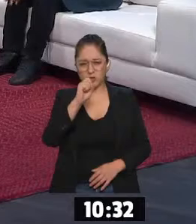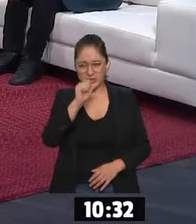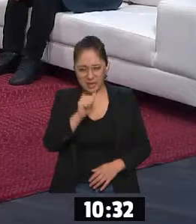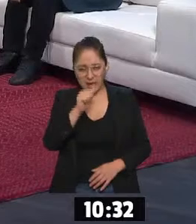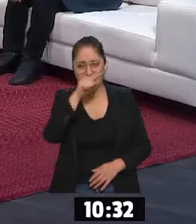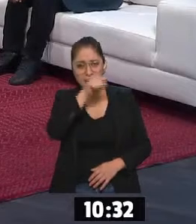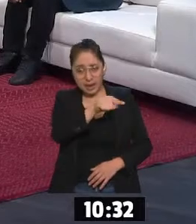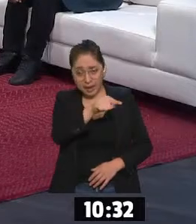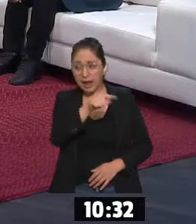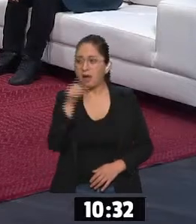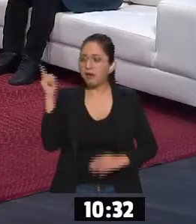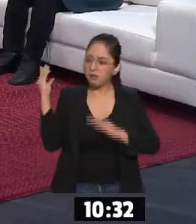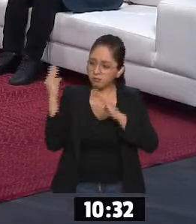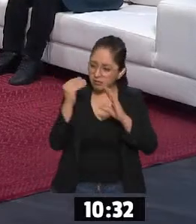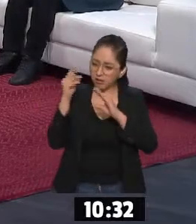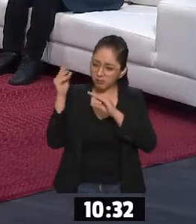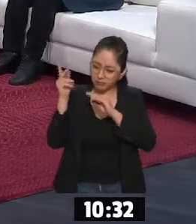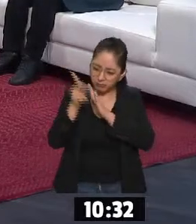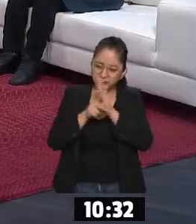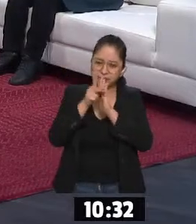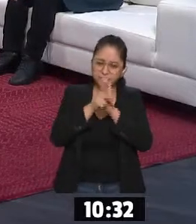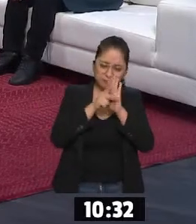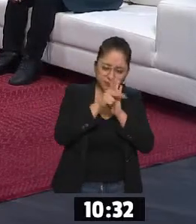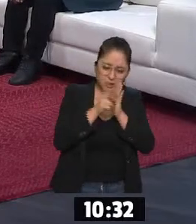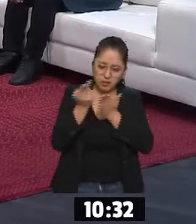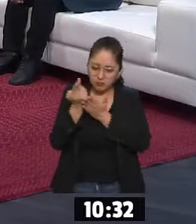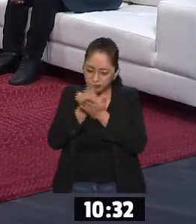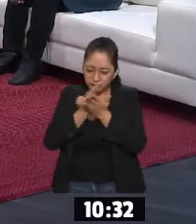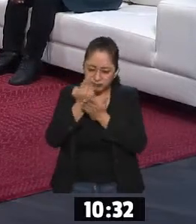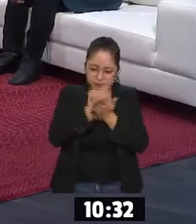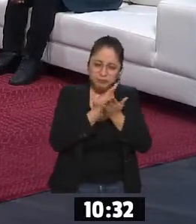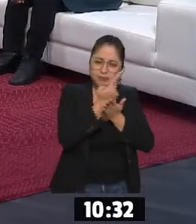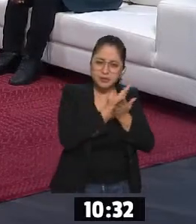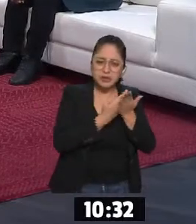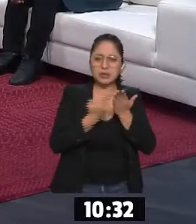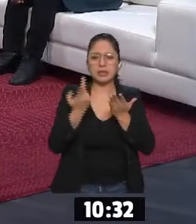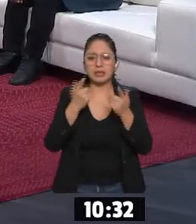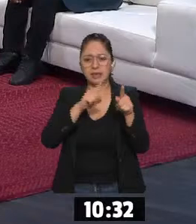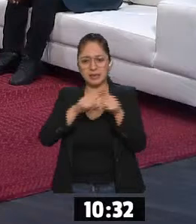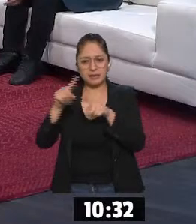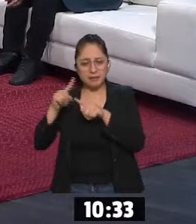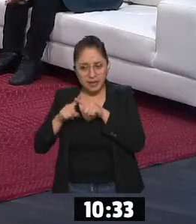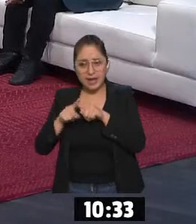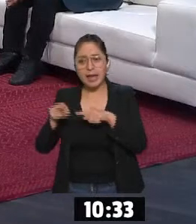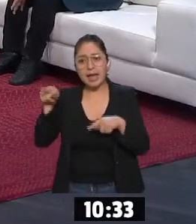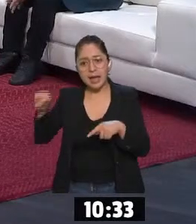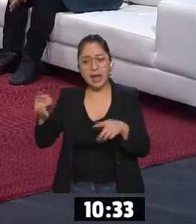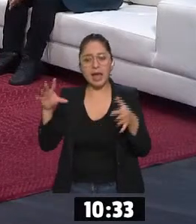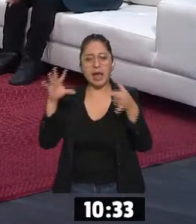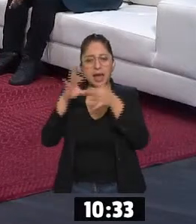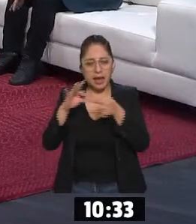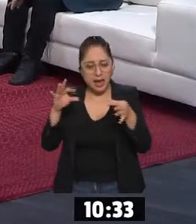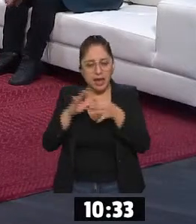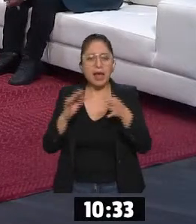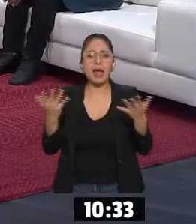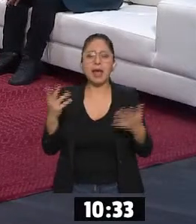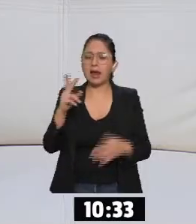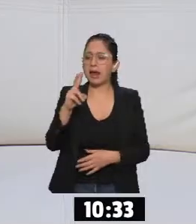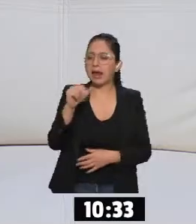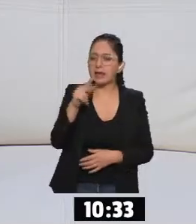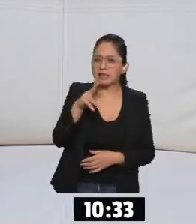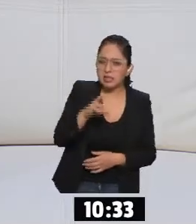toda esta enseñanza a través de dibujos animados. ¡Qué bonito! Y te habla sobre el racismo, la